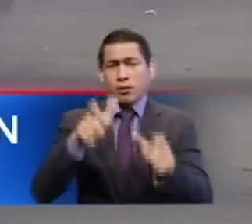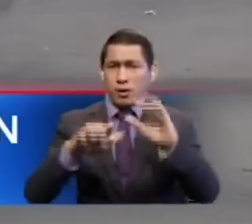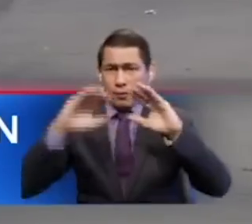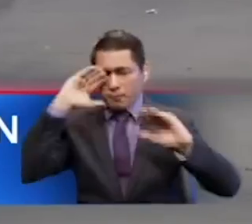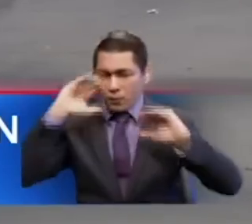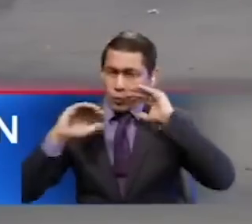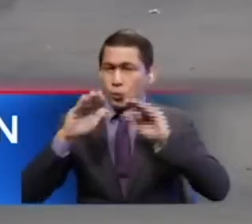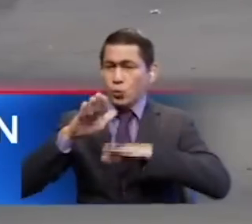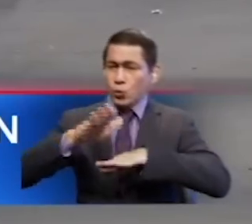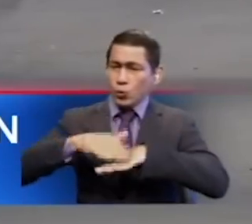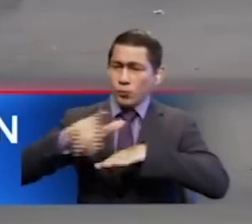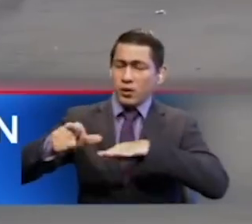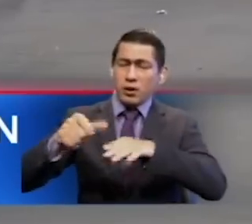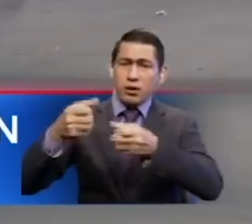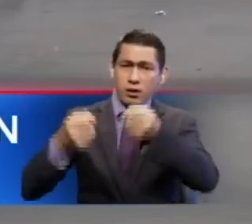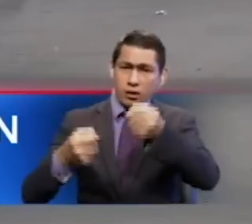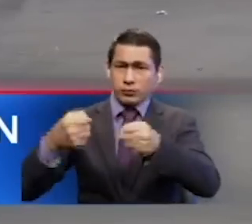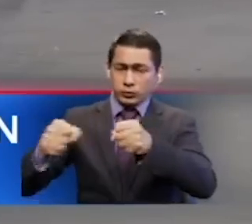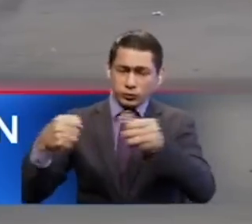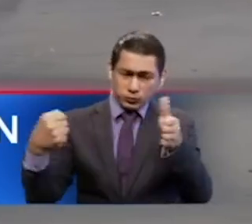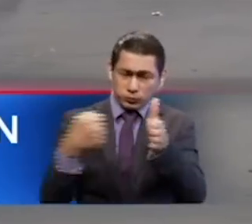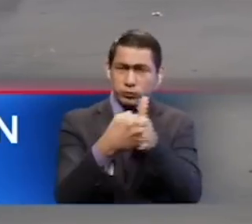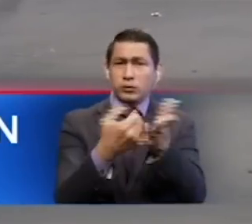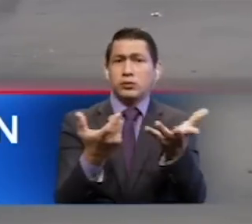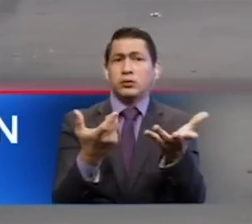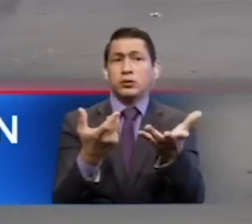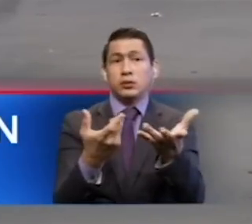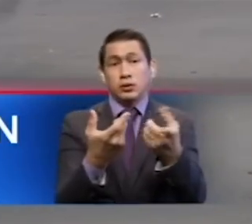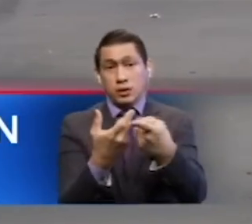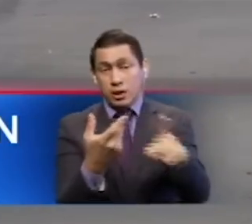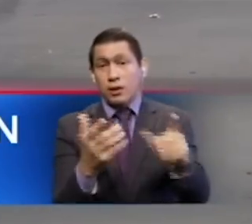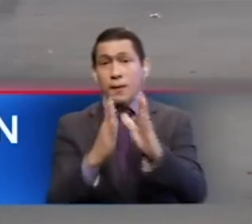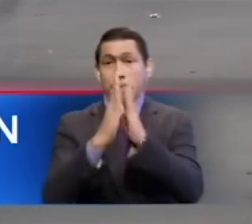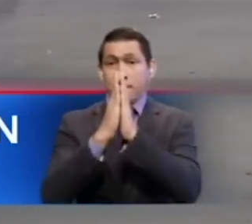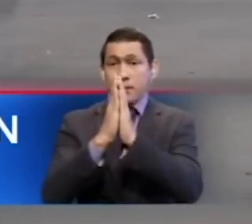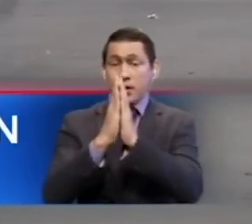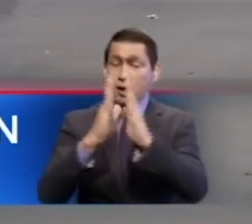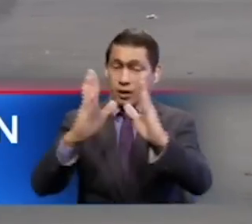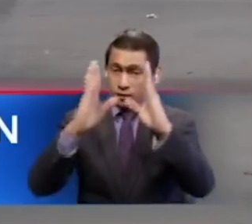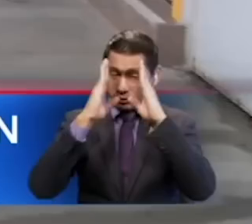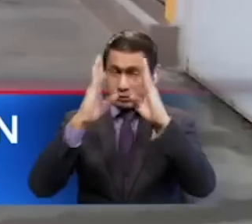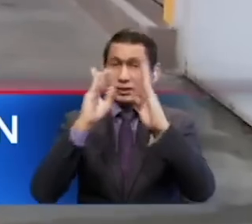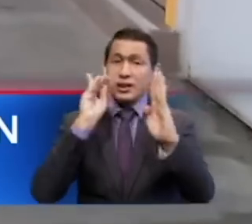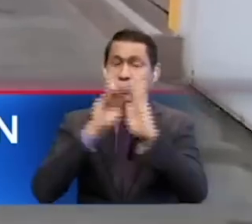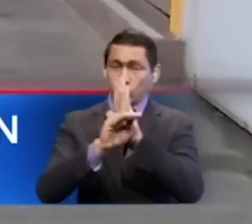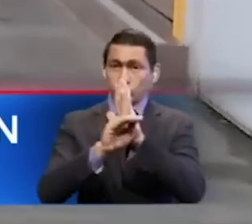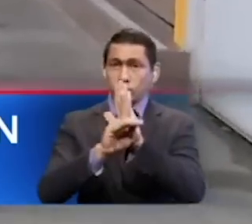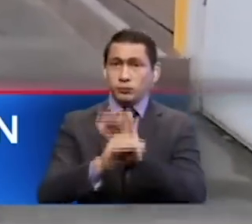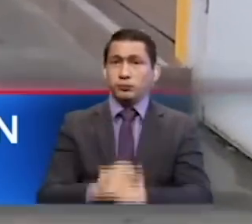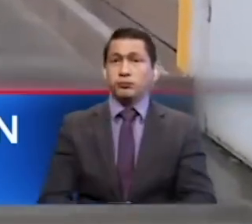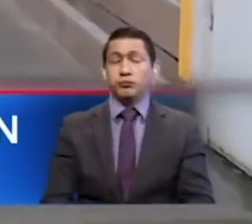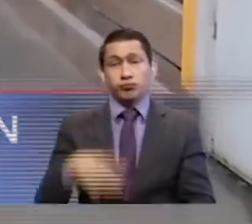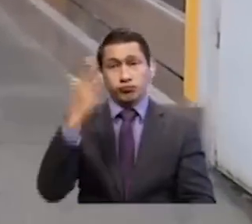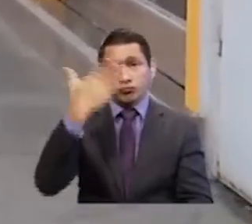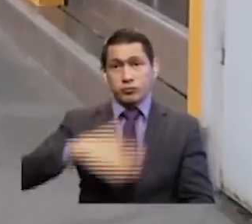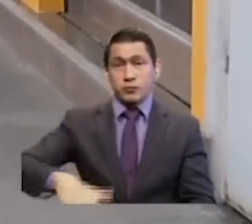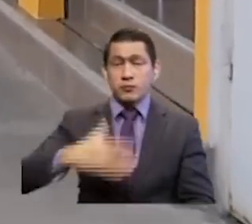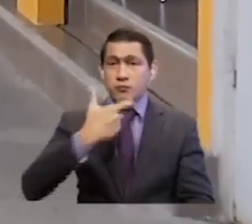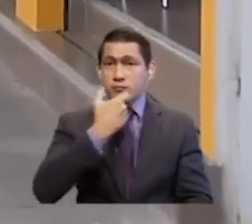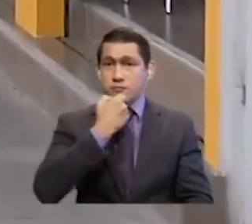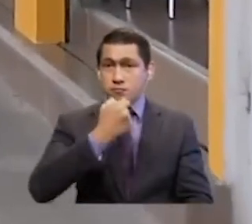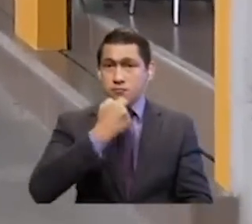autoridades intervengan de inmediato y que sus pedidos no queden otra vez solo en eso, en pedidos. Saskia Bermeo,